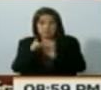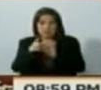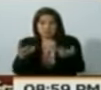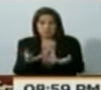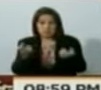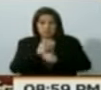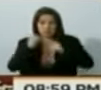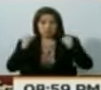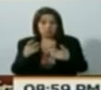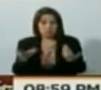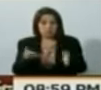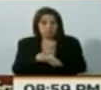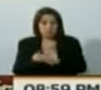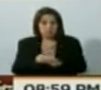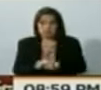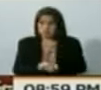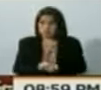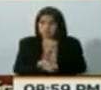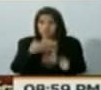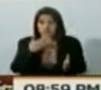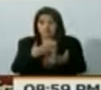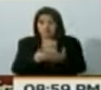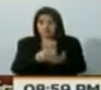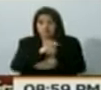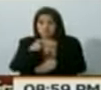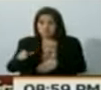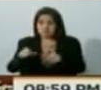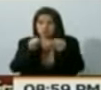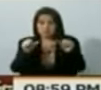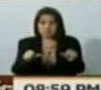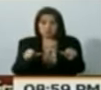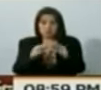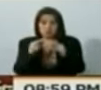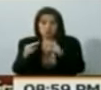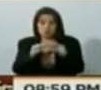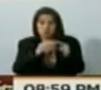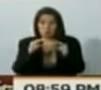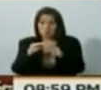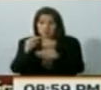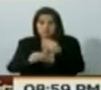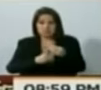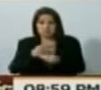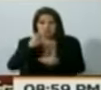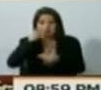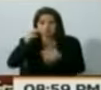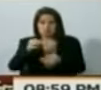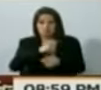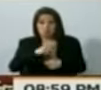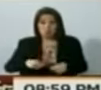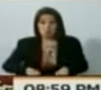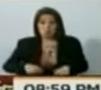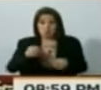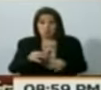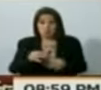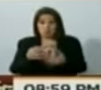a los trabajadores patriotas que conocen muy bien el sistema y aplicaron a tiempo los protocolos de seguridad, lograron impedir que se materializara